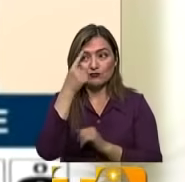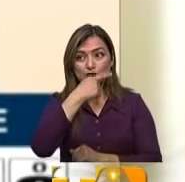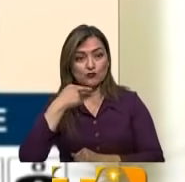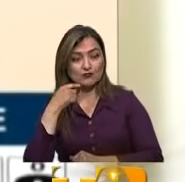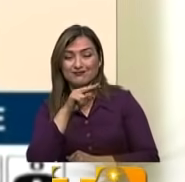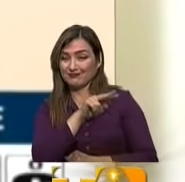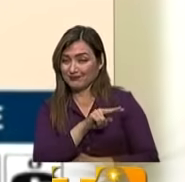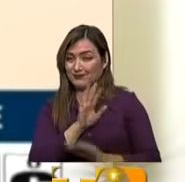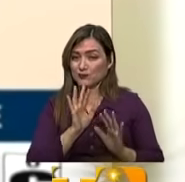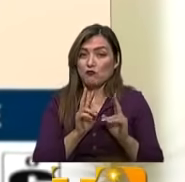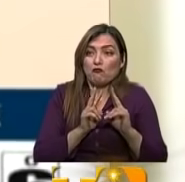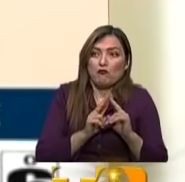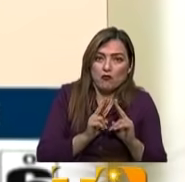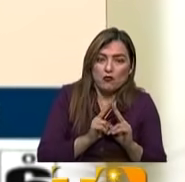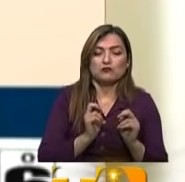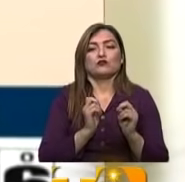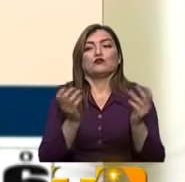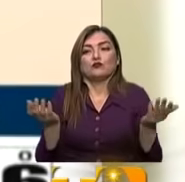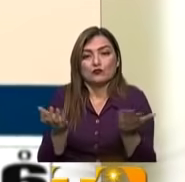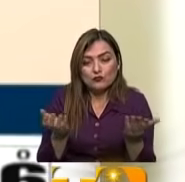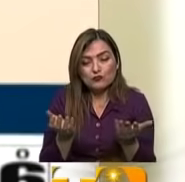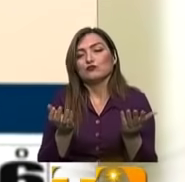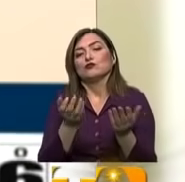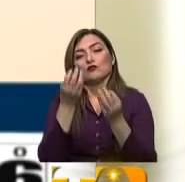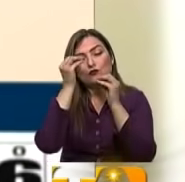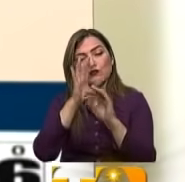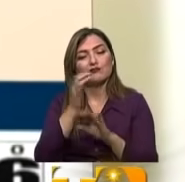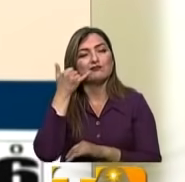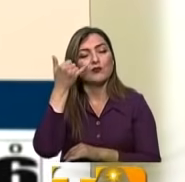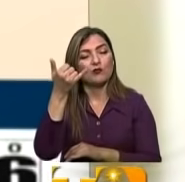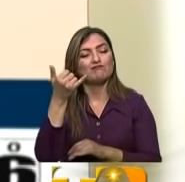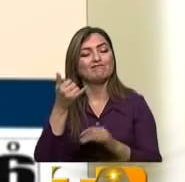tiene información o conoce su paradero, comuníquese al